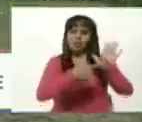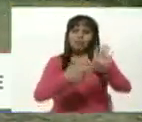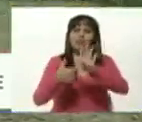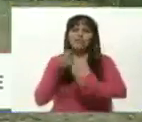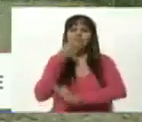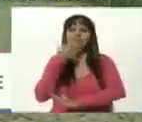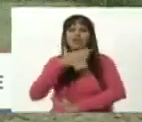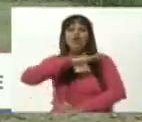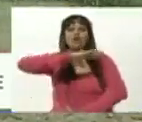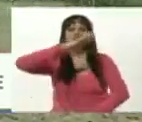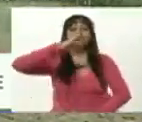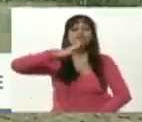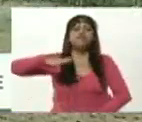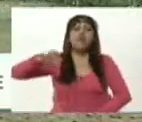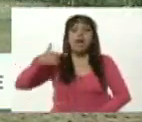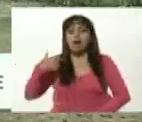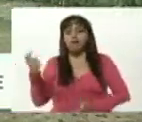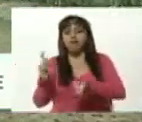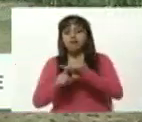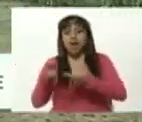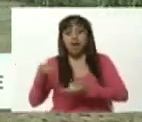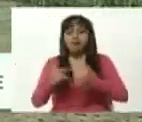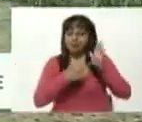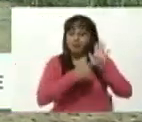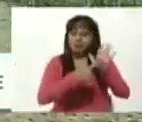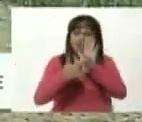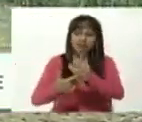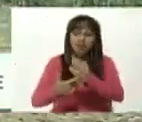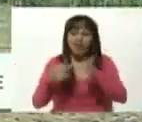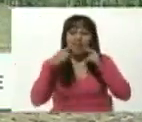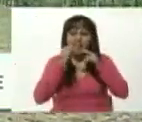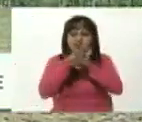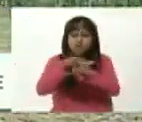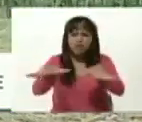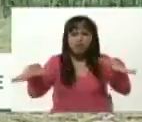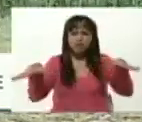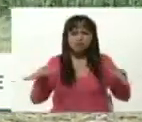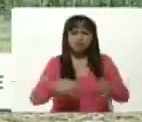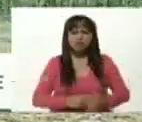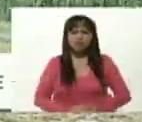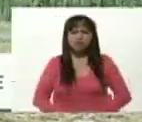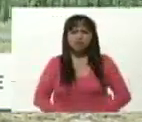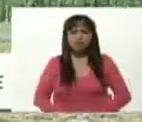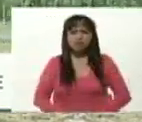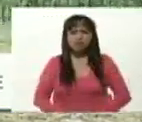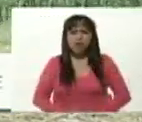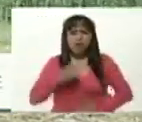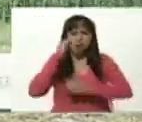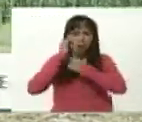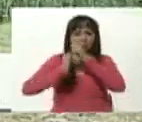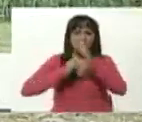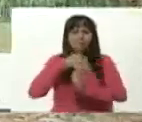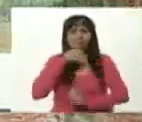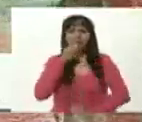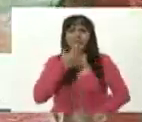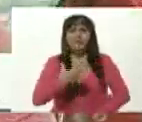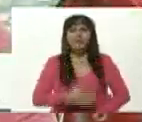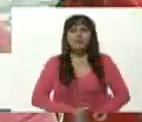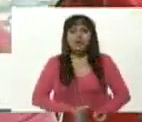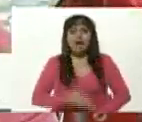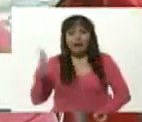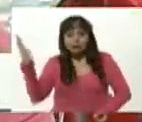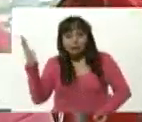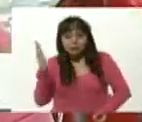tiene Cilia. Vamos a sacarlo por las redes sociales. Un video, pero hermoso, cuando íbamos